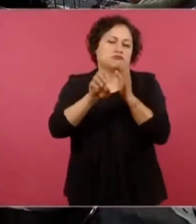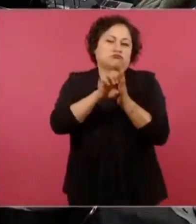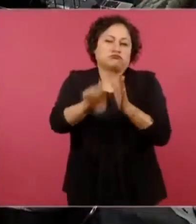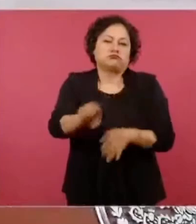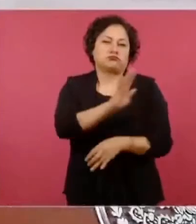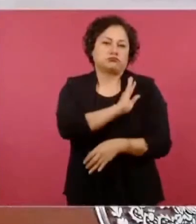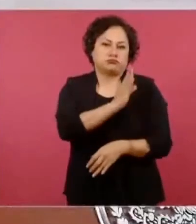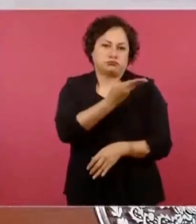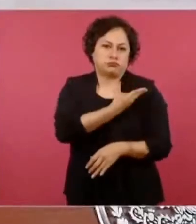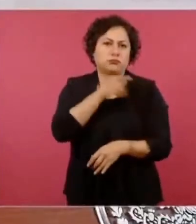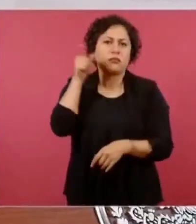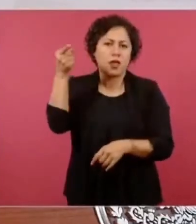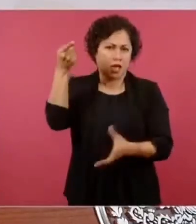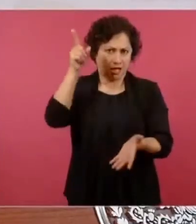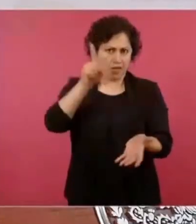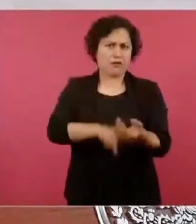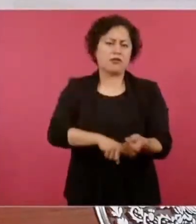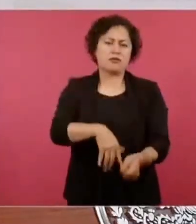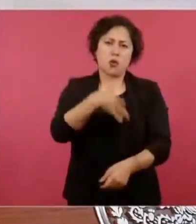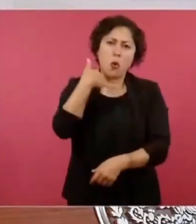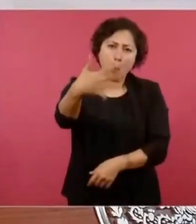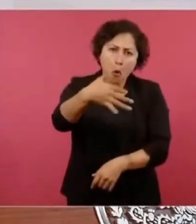pero